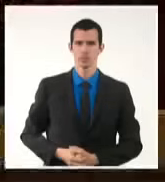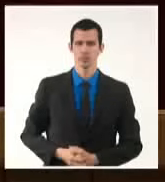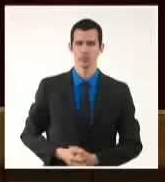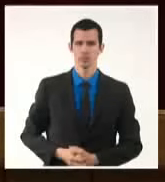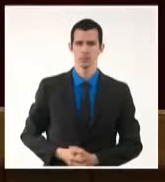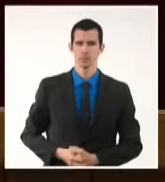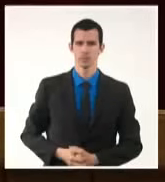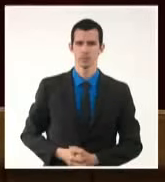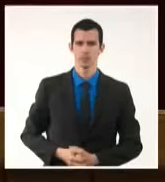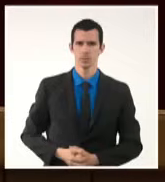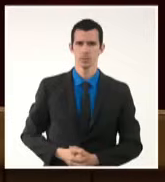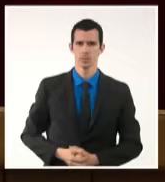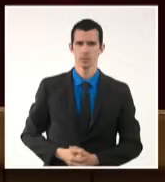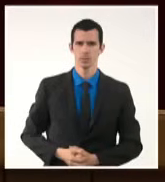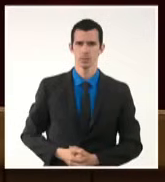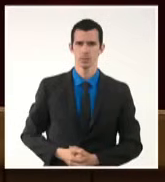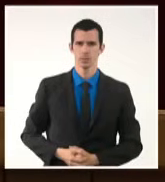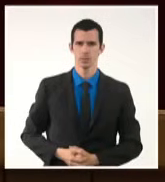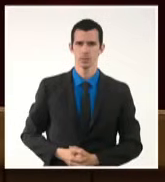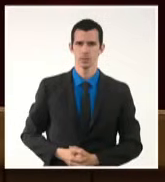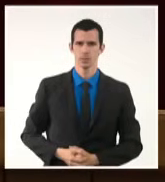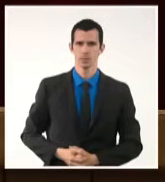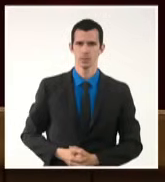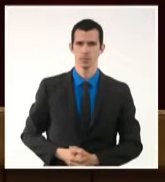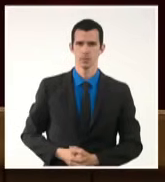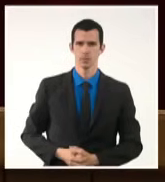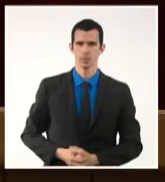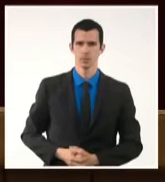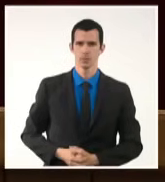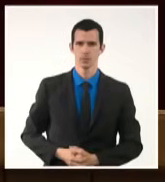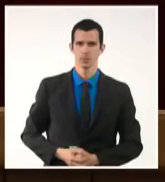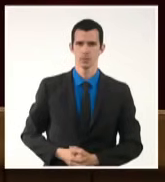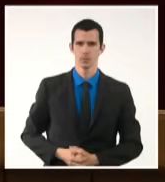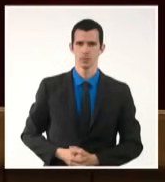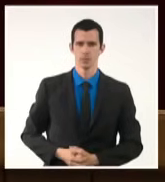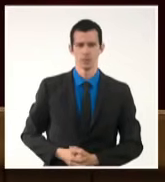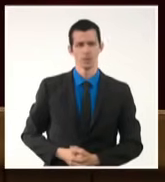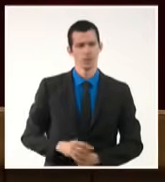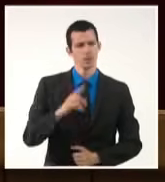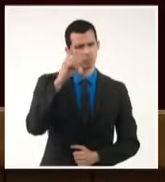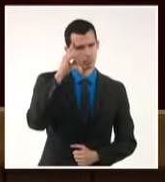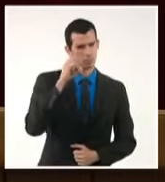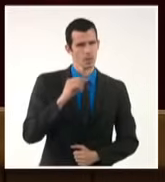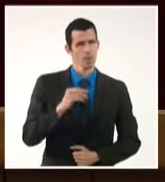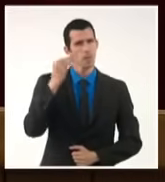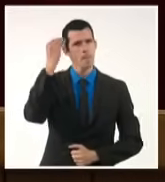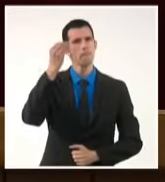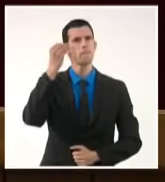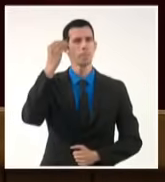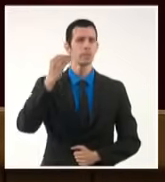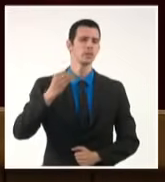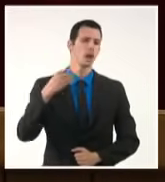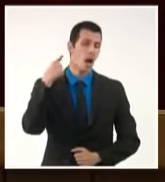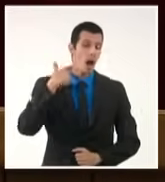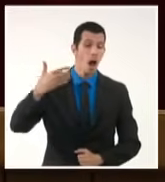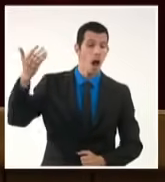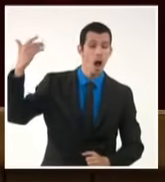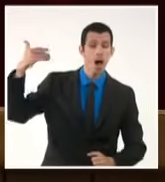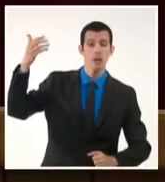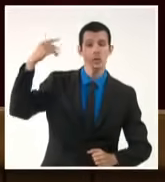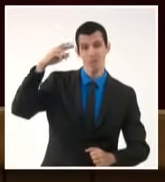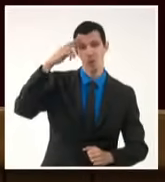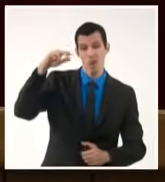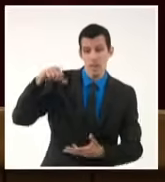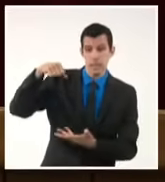En primer lugar, que llegue esa felicitación por el Día del Educador a los alfabetizadores y junto con